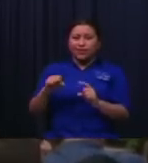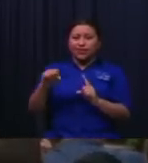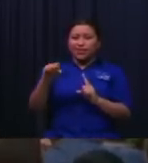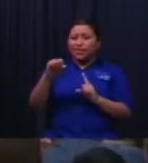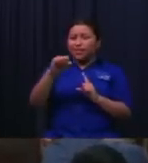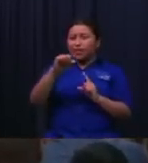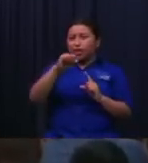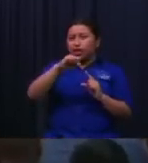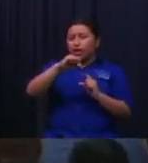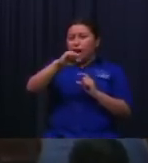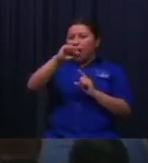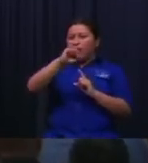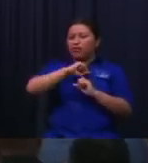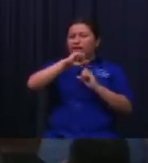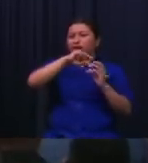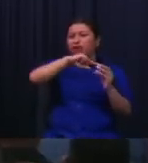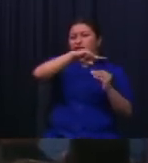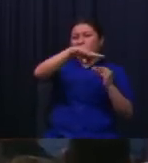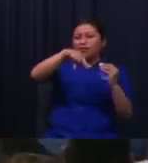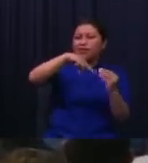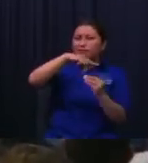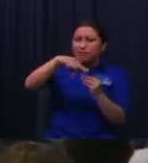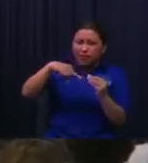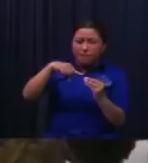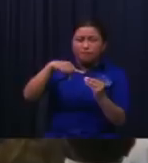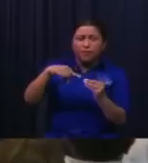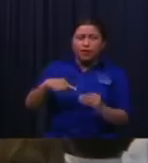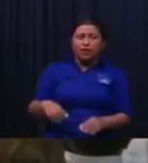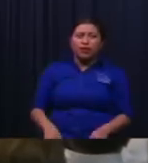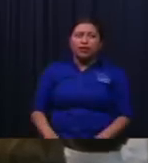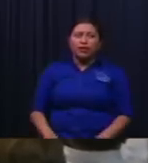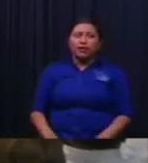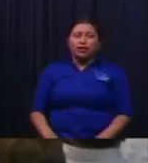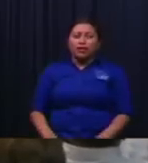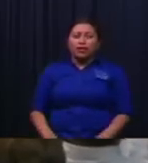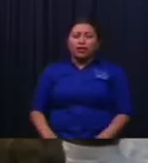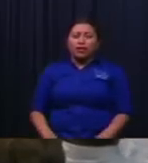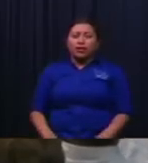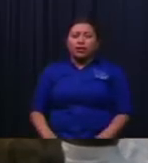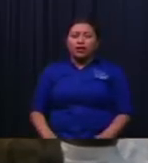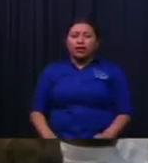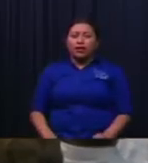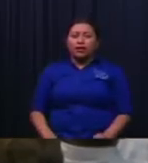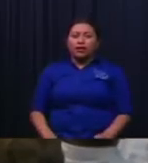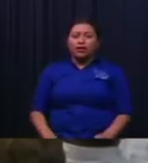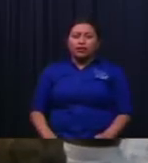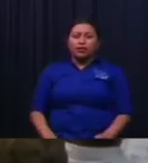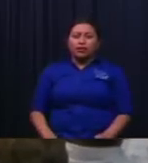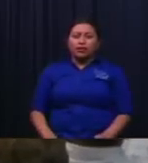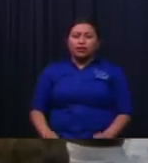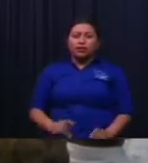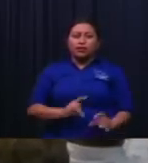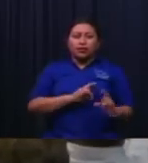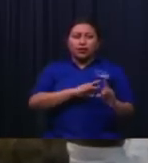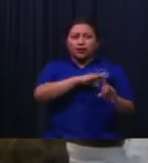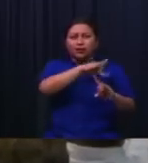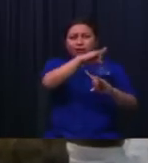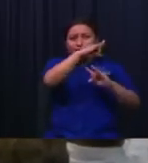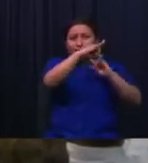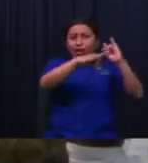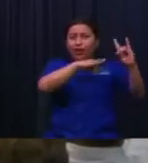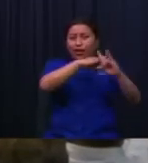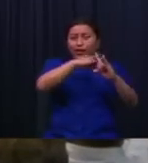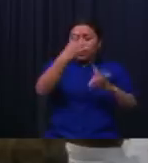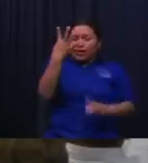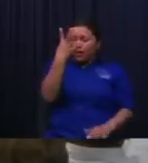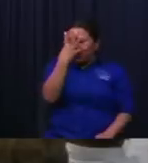el universo. Mira, hermano, yo me impresioné en esa versión que dice, es el universo de la iniquidad. Es algo,